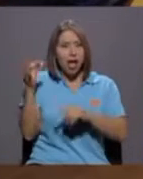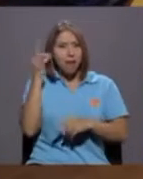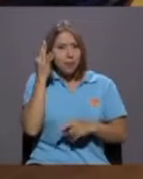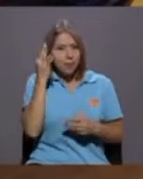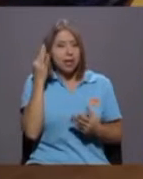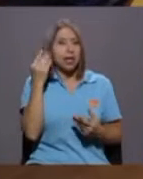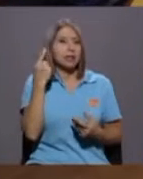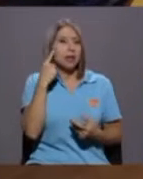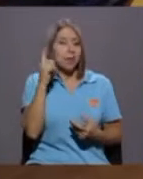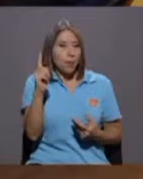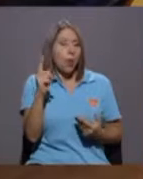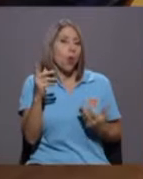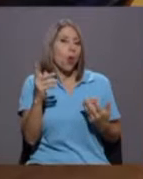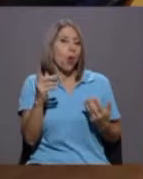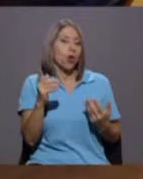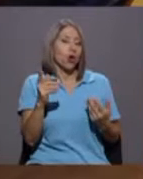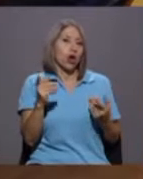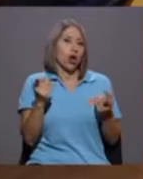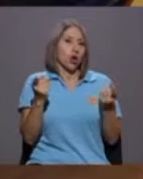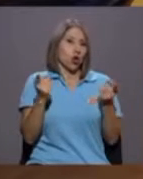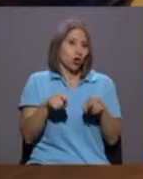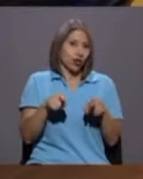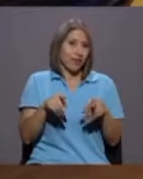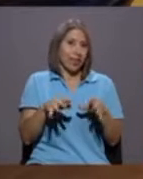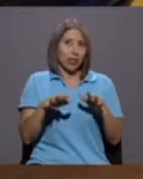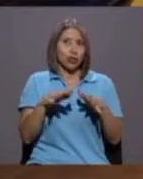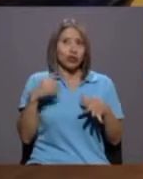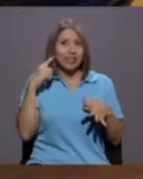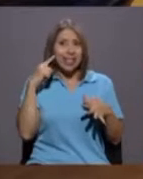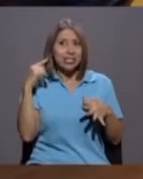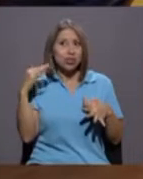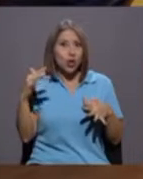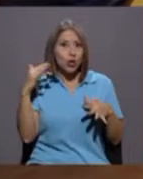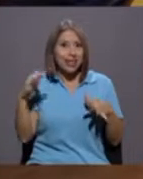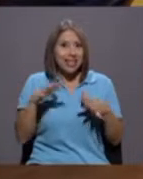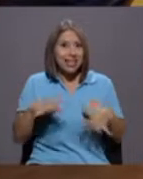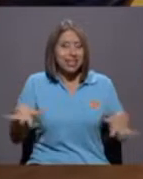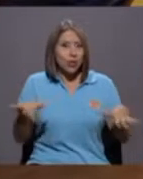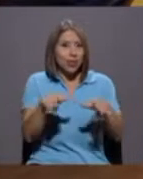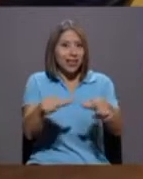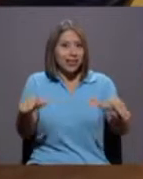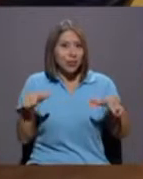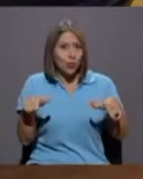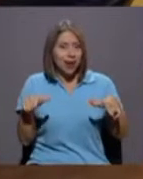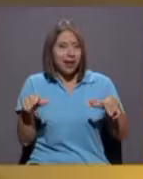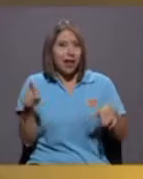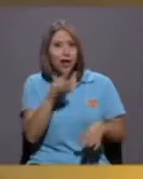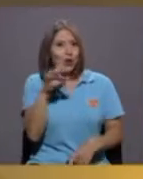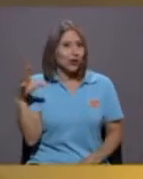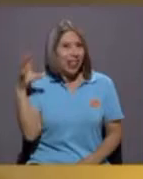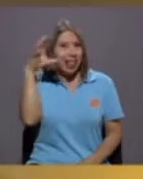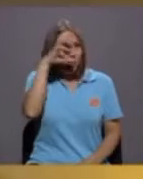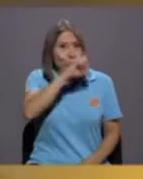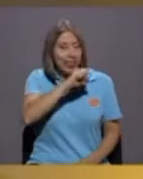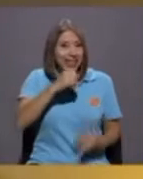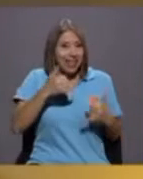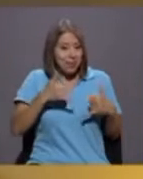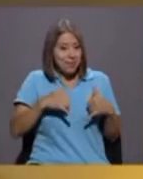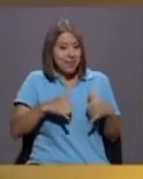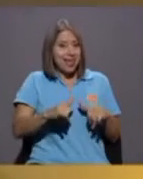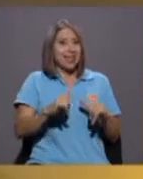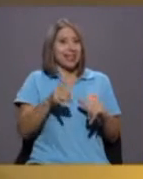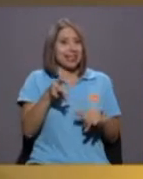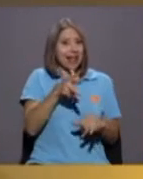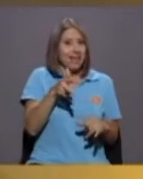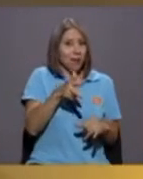de la sonorización que tiene este lugar, no se dan cuenta de que mientras grabamos está lloviendo y no está